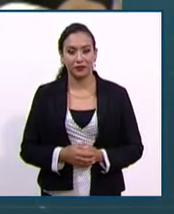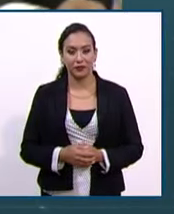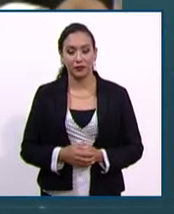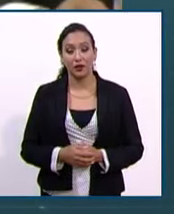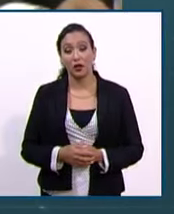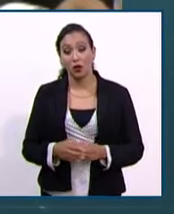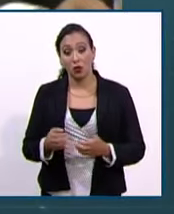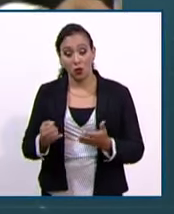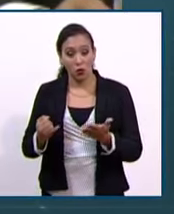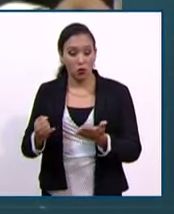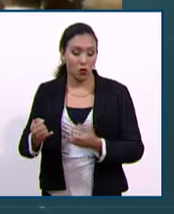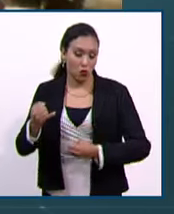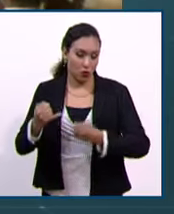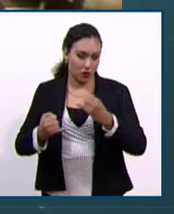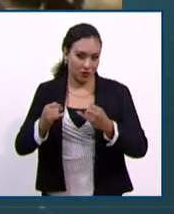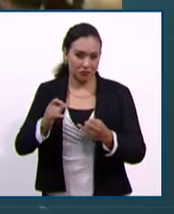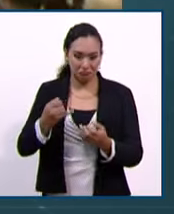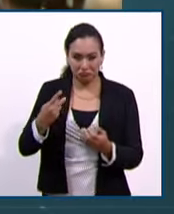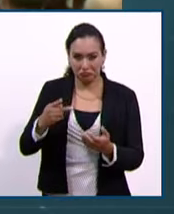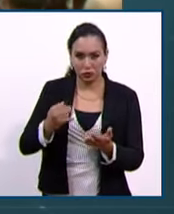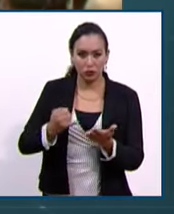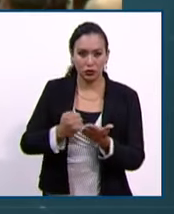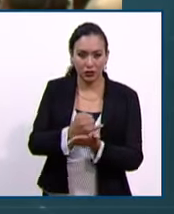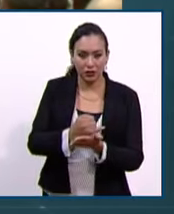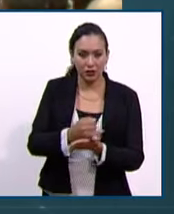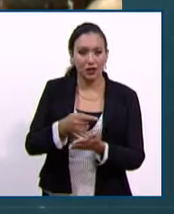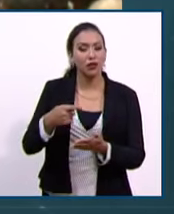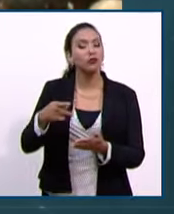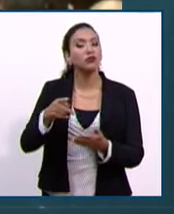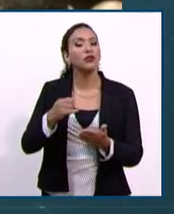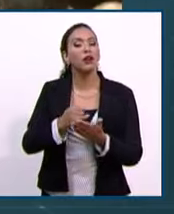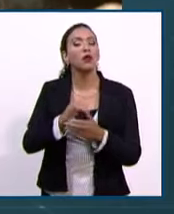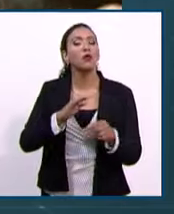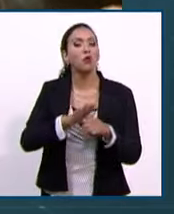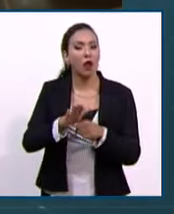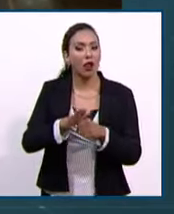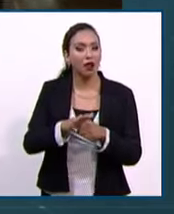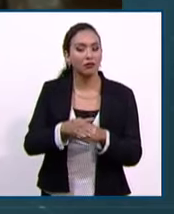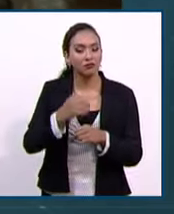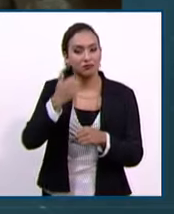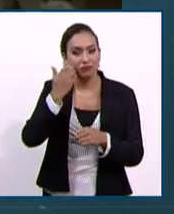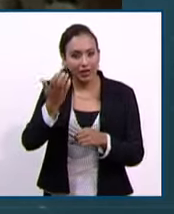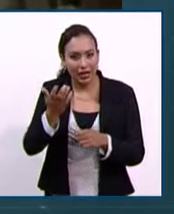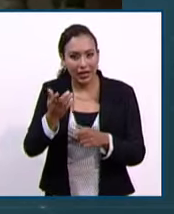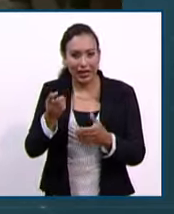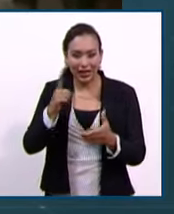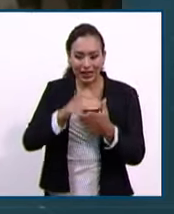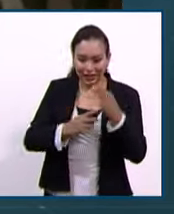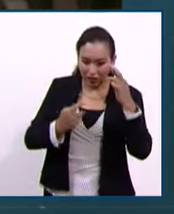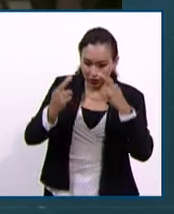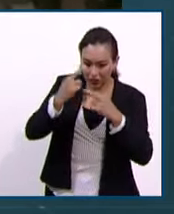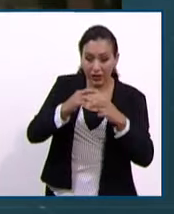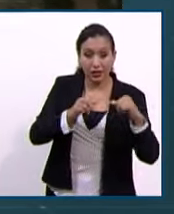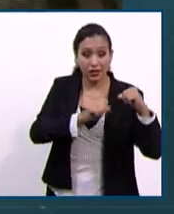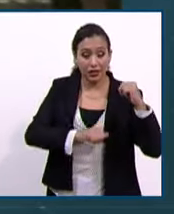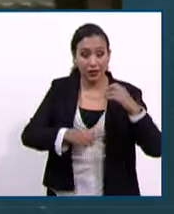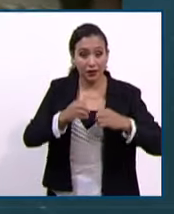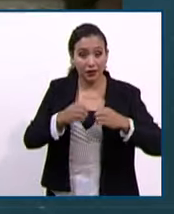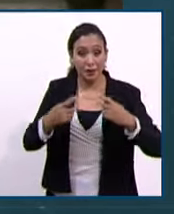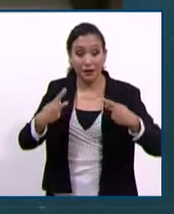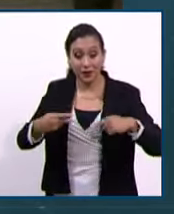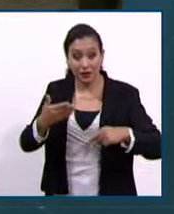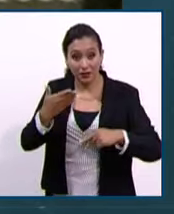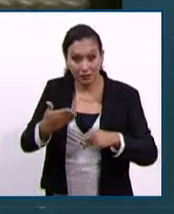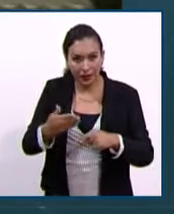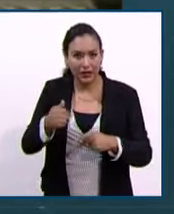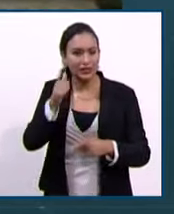jueces nunca cederán a presiones internas o externas, puntualizando que el Poder Judicial no es indiferente a los reclamos de la